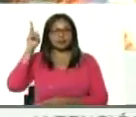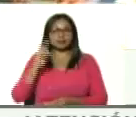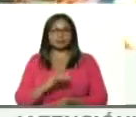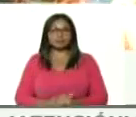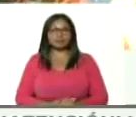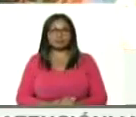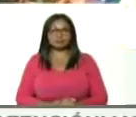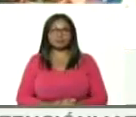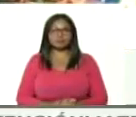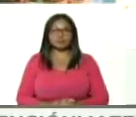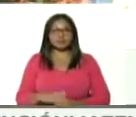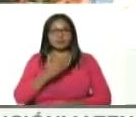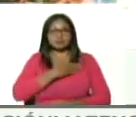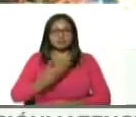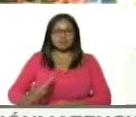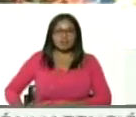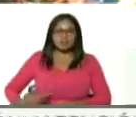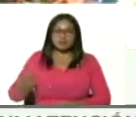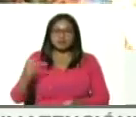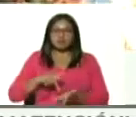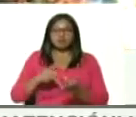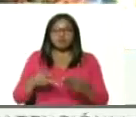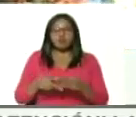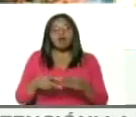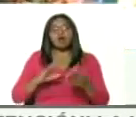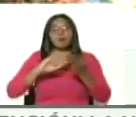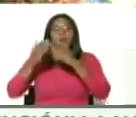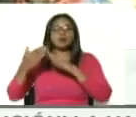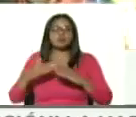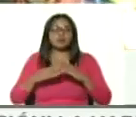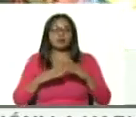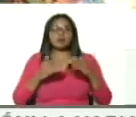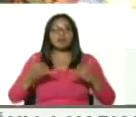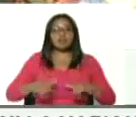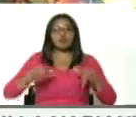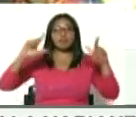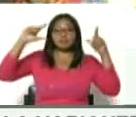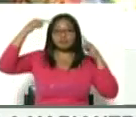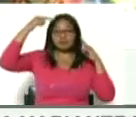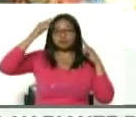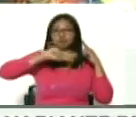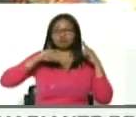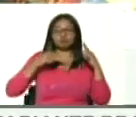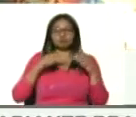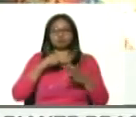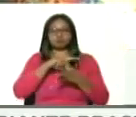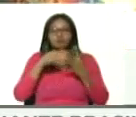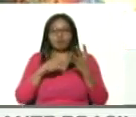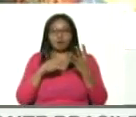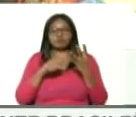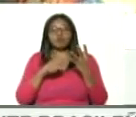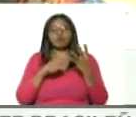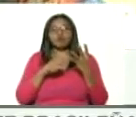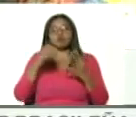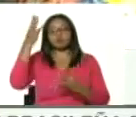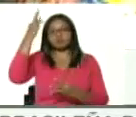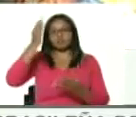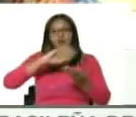Presidente, déjame decirle que acá de la comuna productiva, hijo de Chávez, nos comprendemos cuatro consejos comunales, que